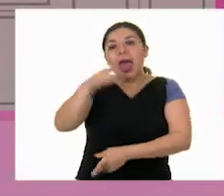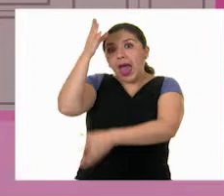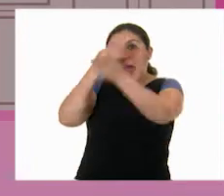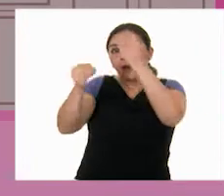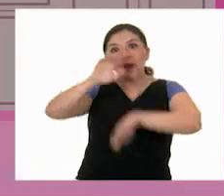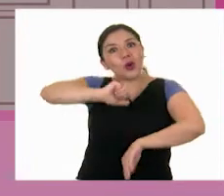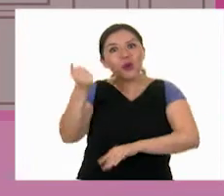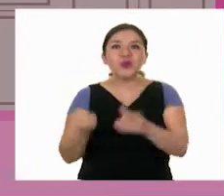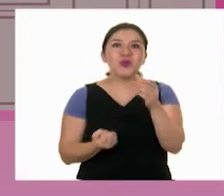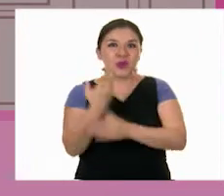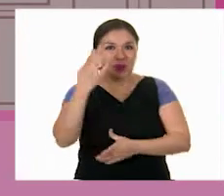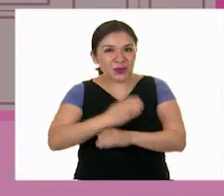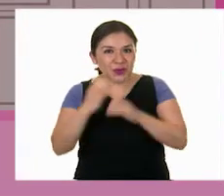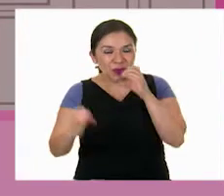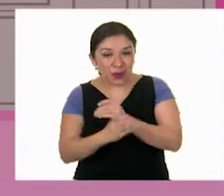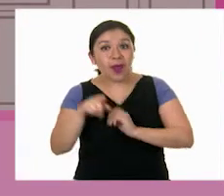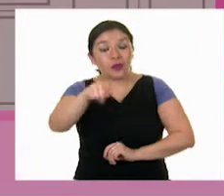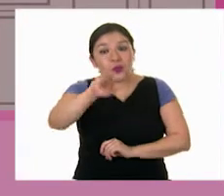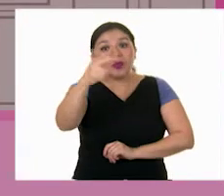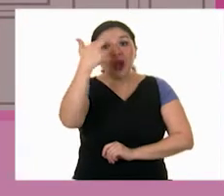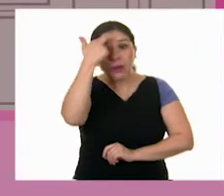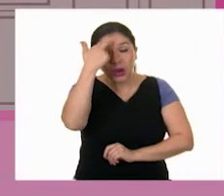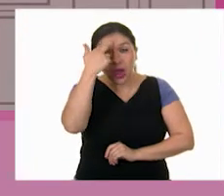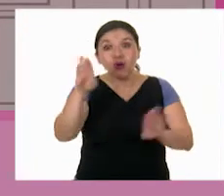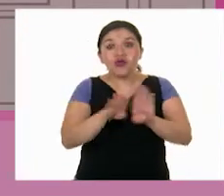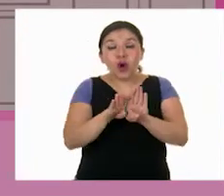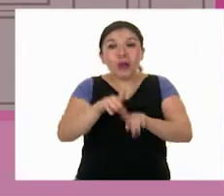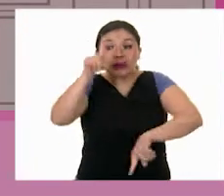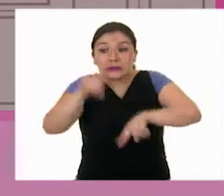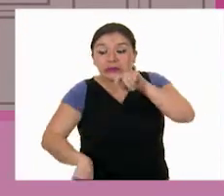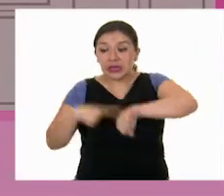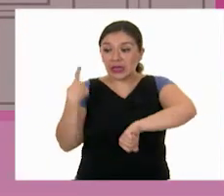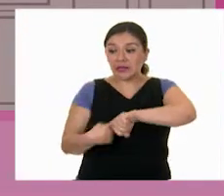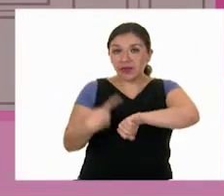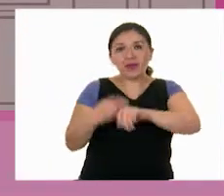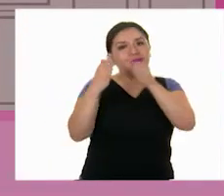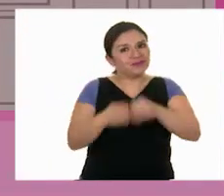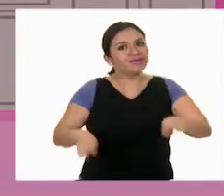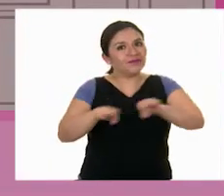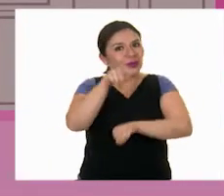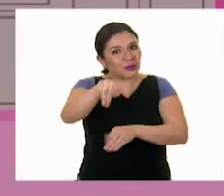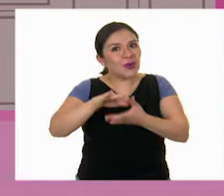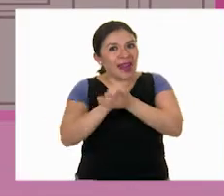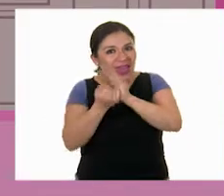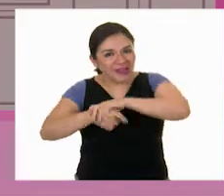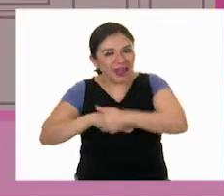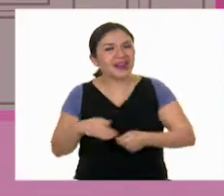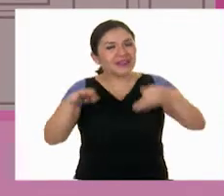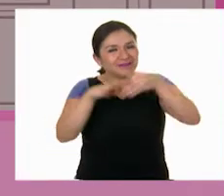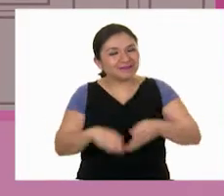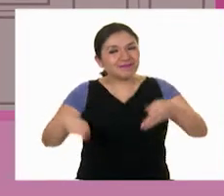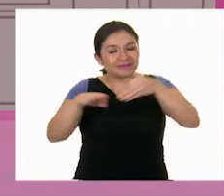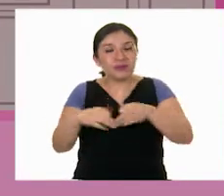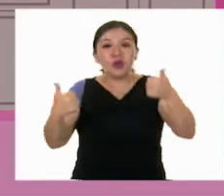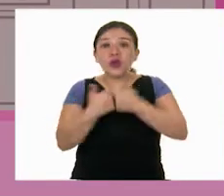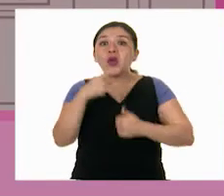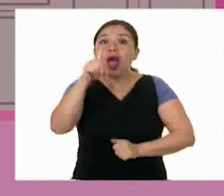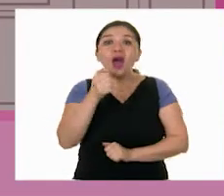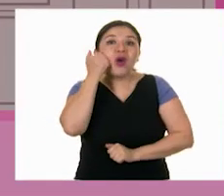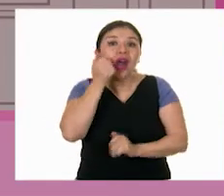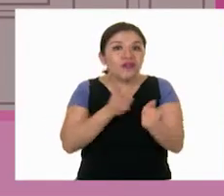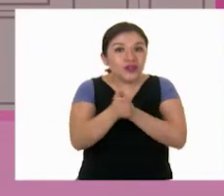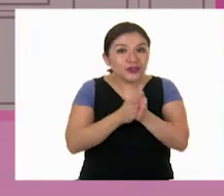de hoy hayan adquirido un conocimiento nuevo. Y recuerden, para evitar enfermedades, es importante lavarse las